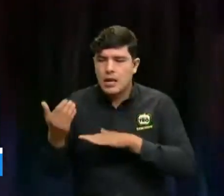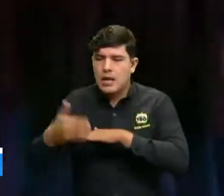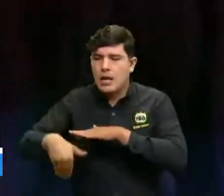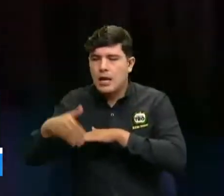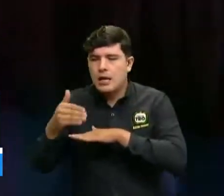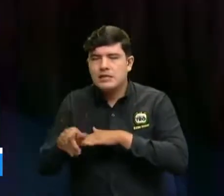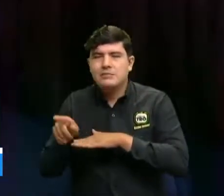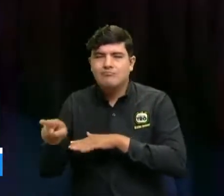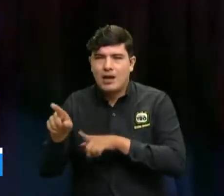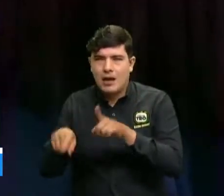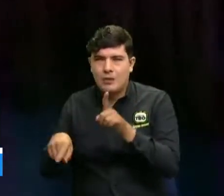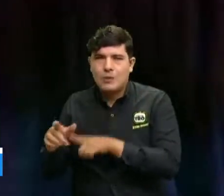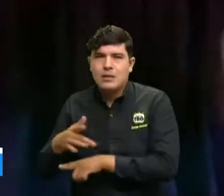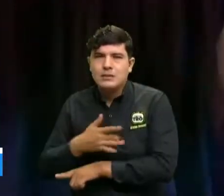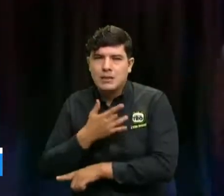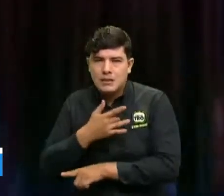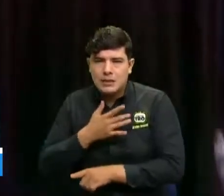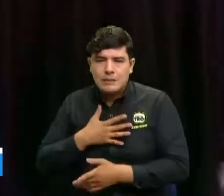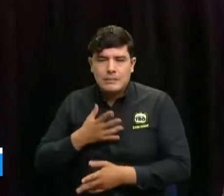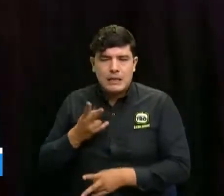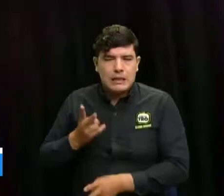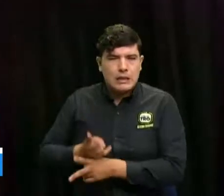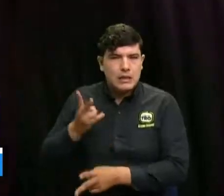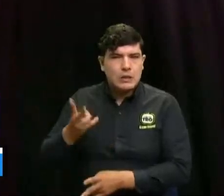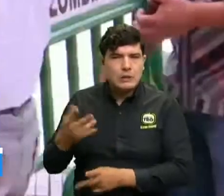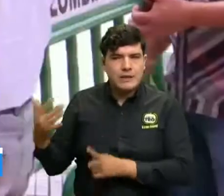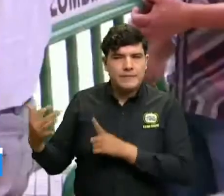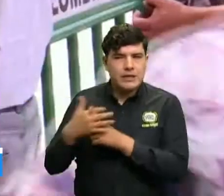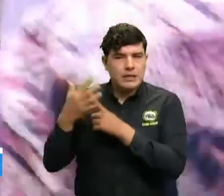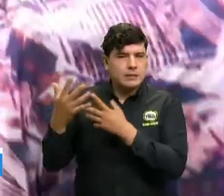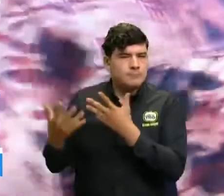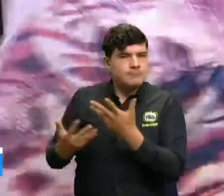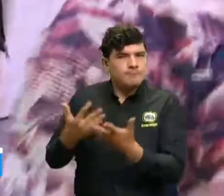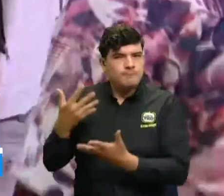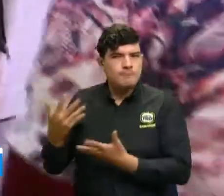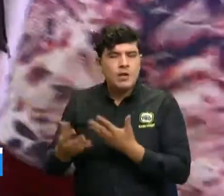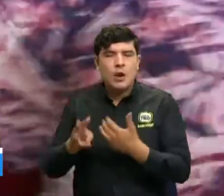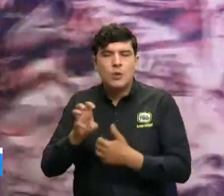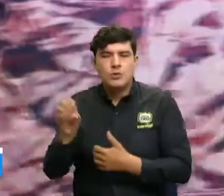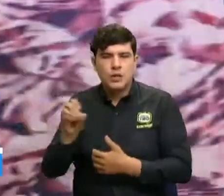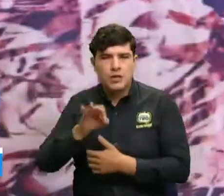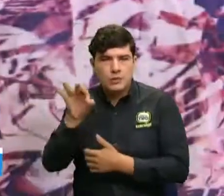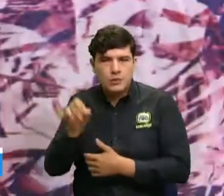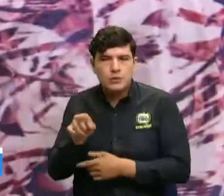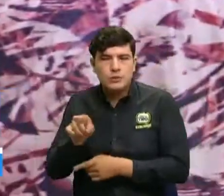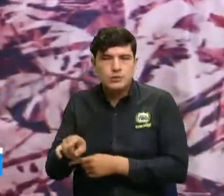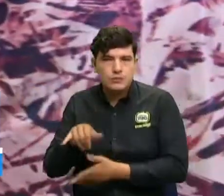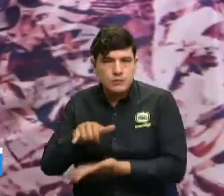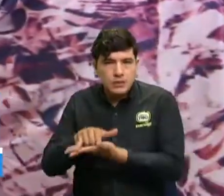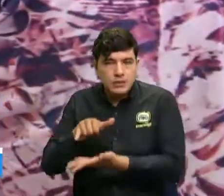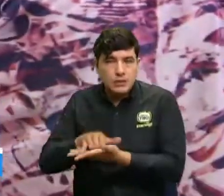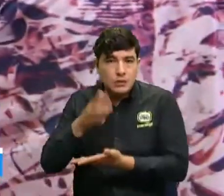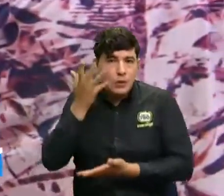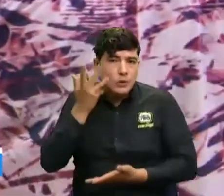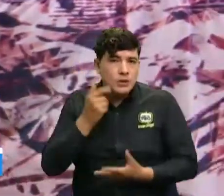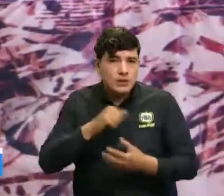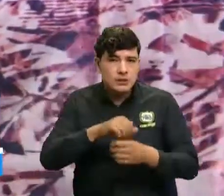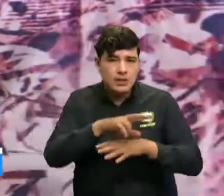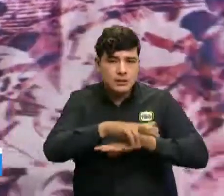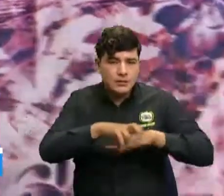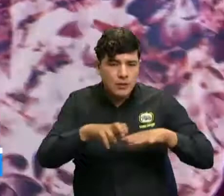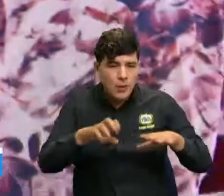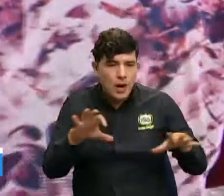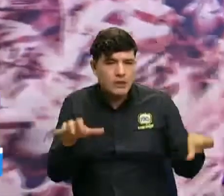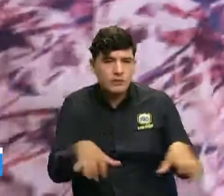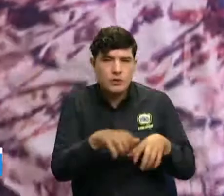las calles. Ante esto, organizaciones y colectivos femeninos aseguraron que a diario se presentan casos de delincuencia y violencia